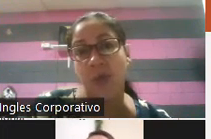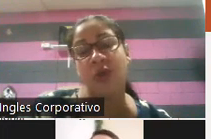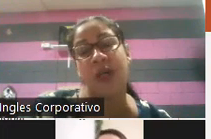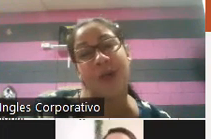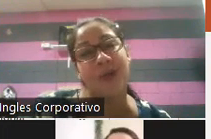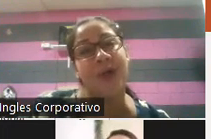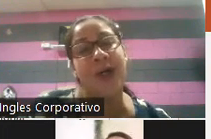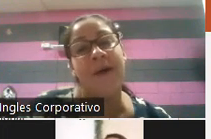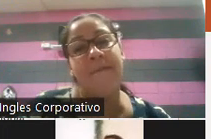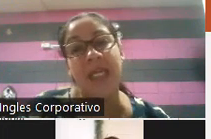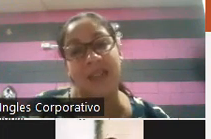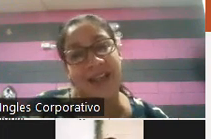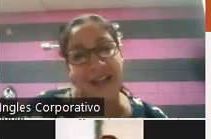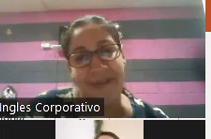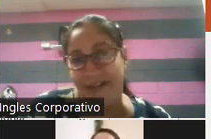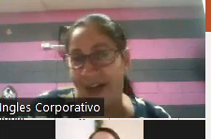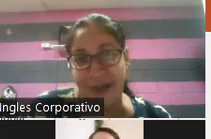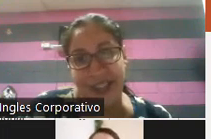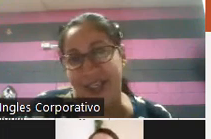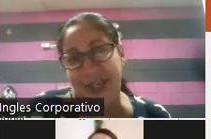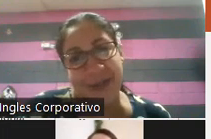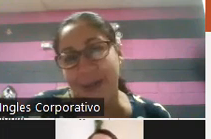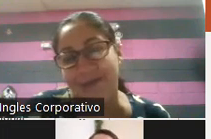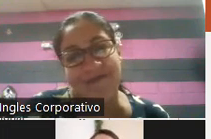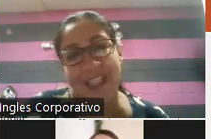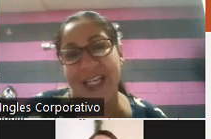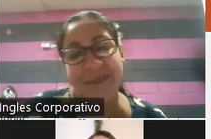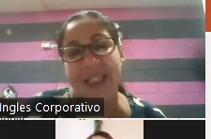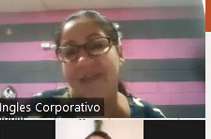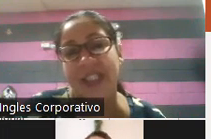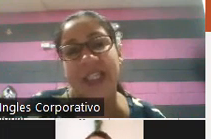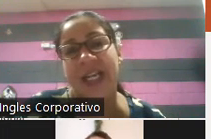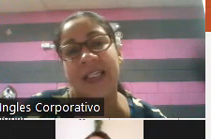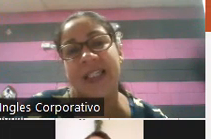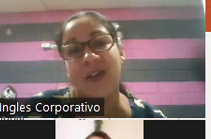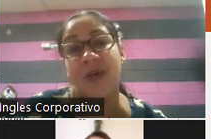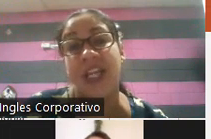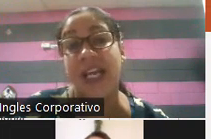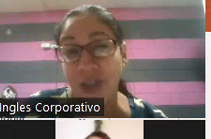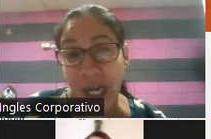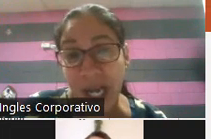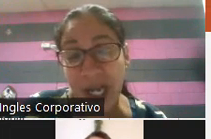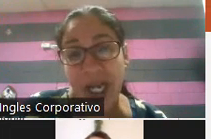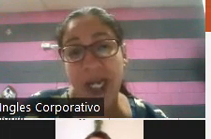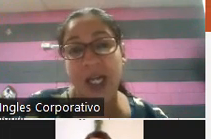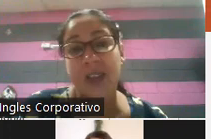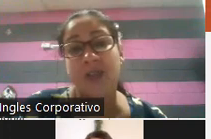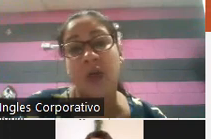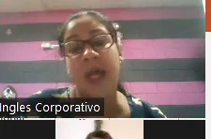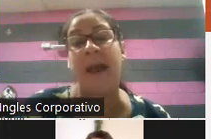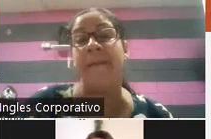de producto es como bien tangible vea o sea es como es bien difícil que la gente solo viéndola